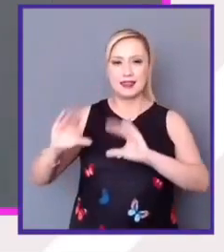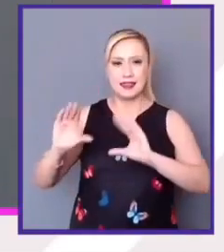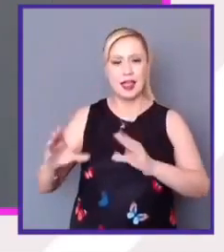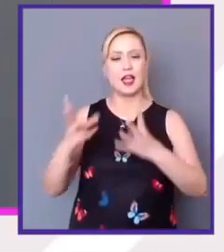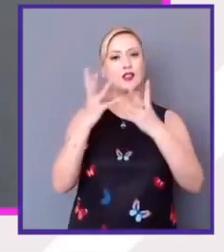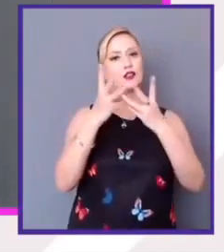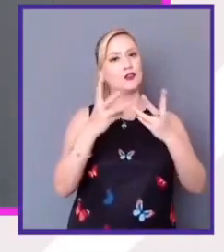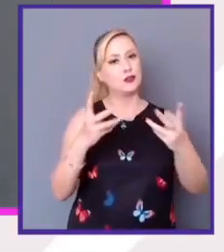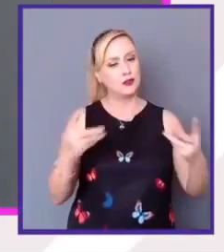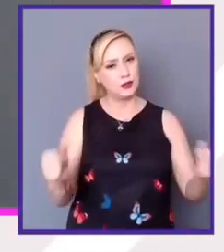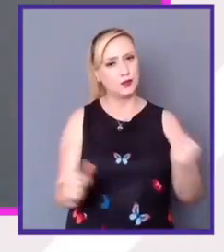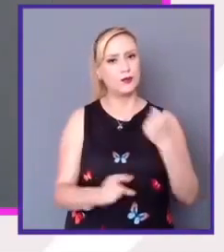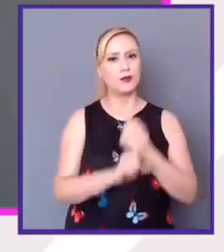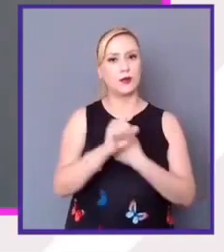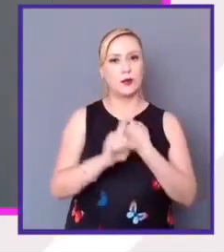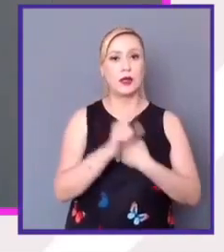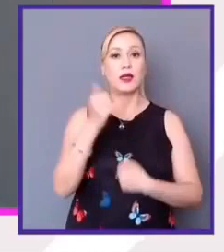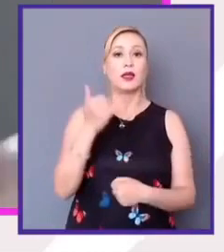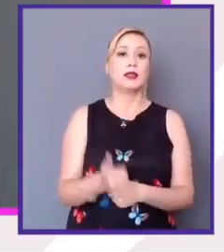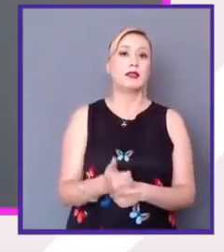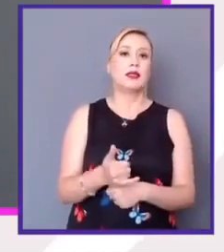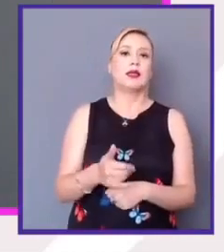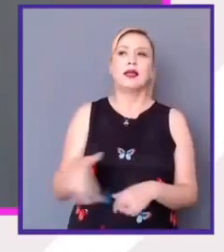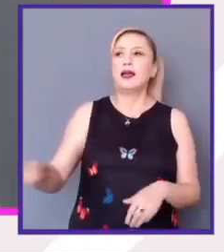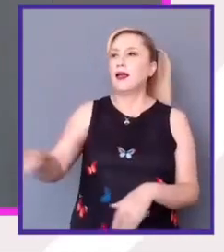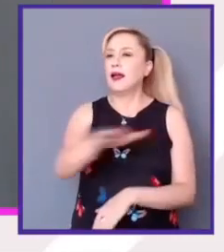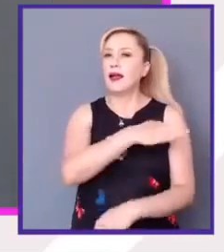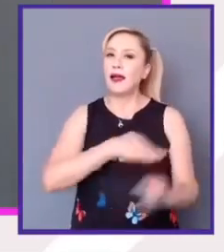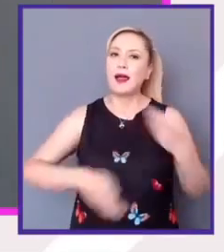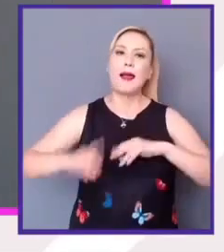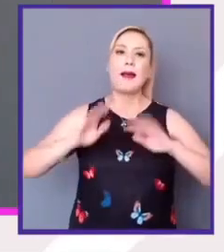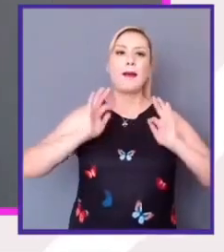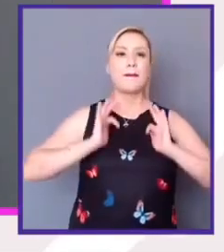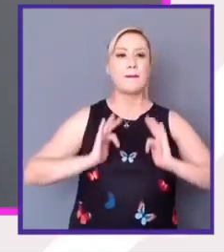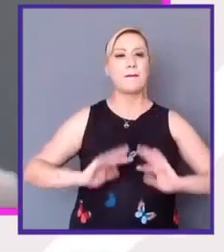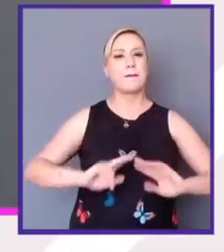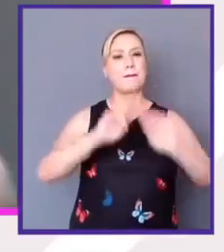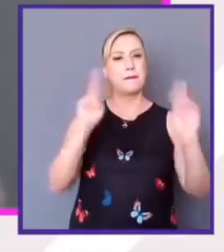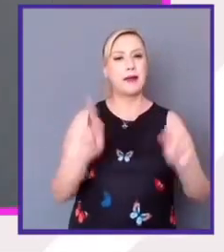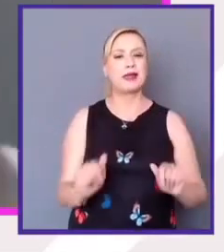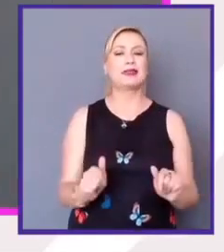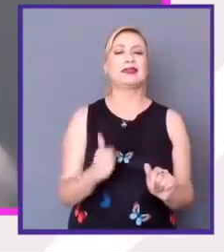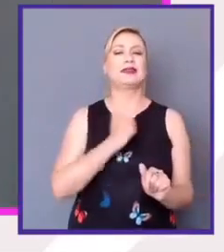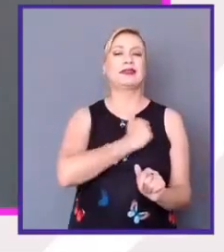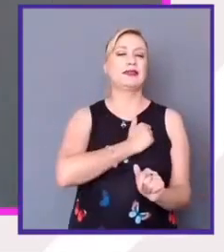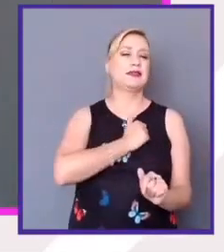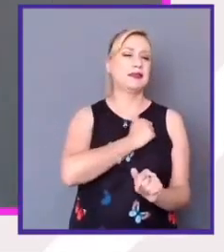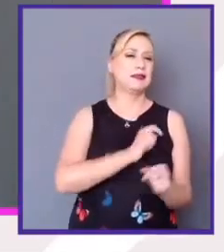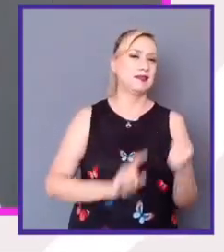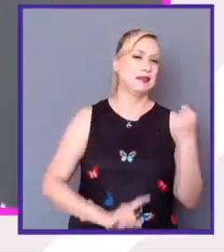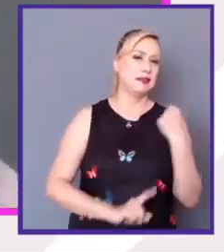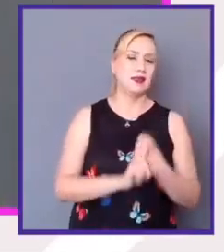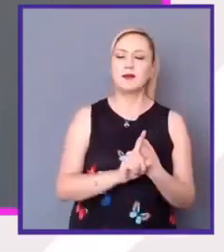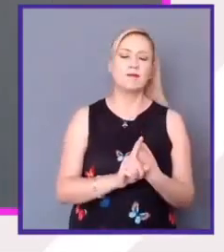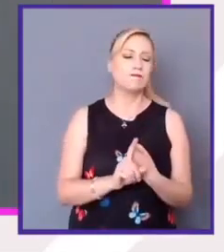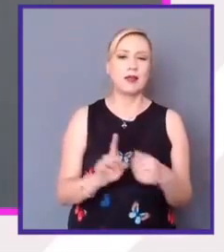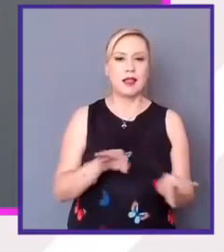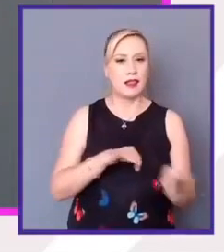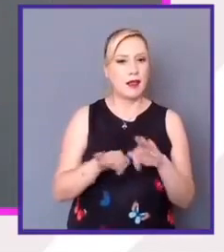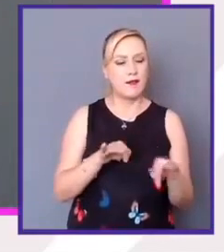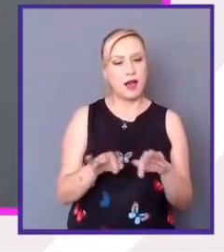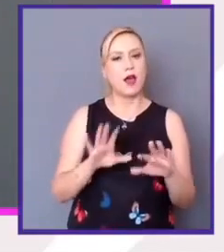los casos que se den, sino de reparar el ambiente laboral que seguramente ya está dañado por estos temas de discriminación,